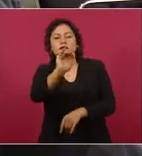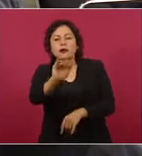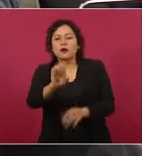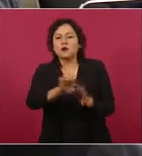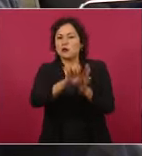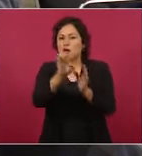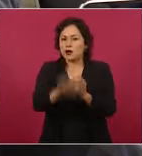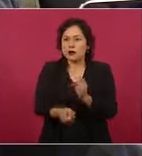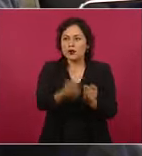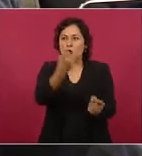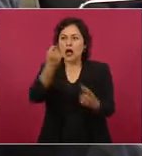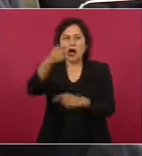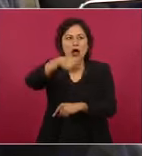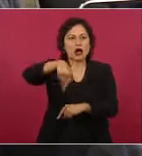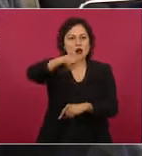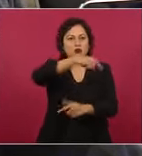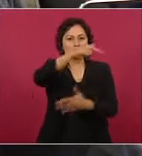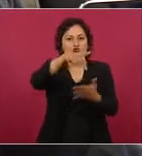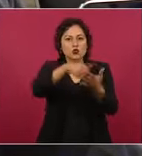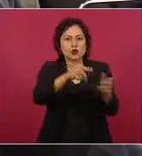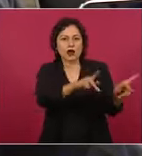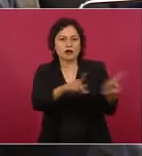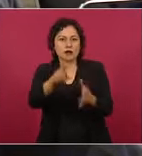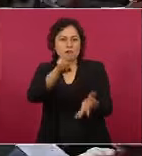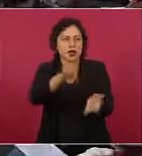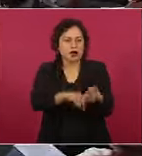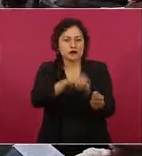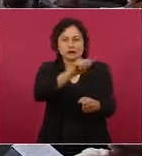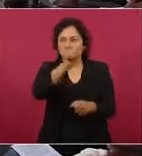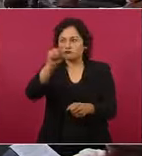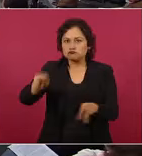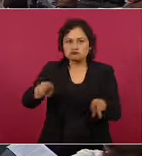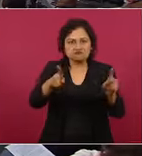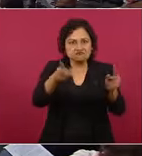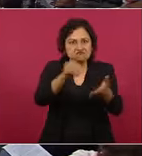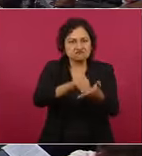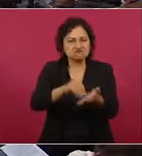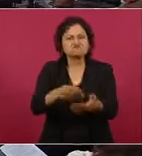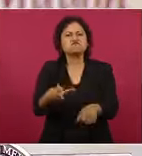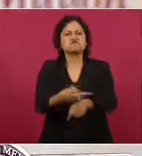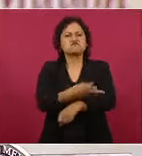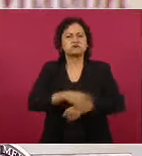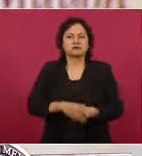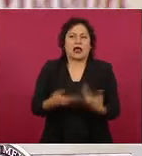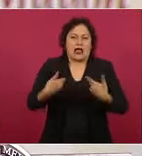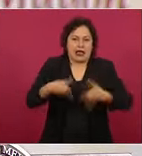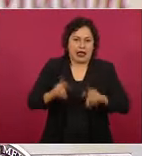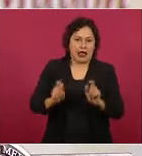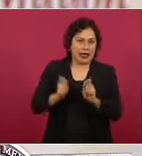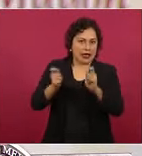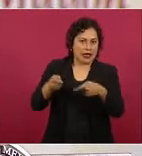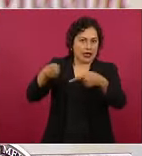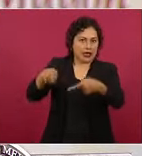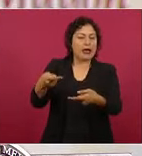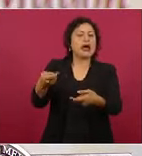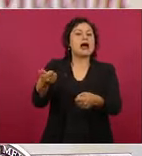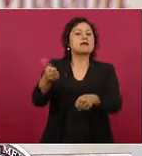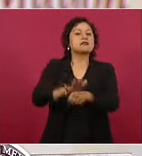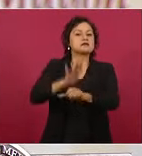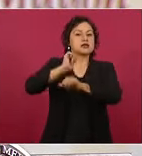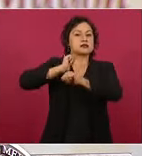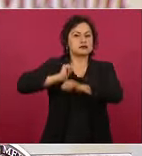venden estos insumos. ¿Qué pasaría bueno, respecto pues ahora a que quitarlos? Tocará a las autoridades administrativas en los municipios o en los